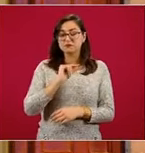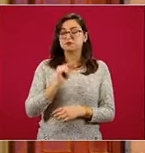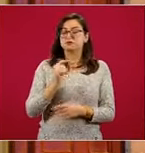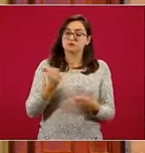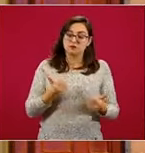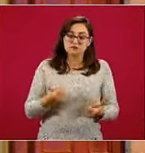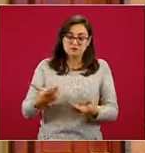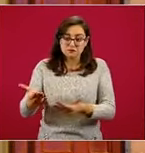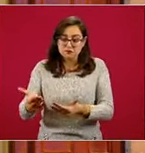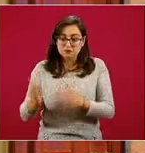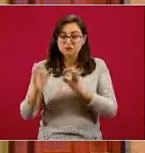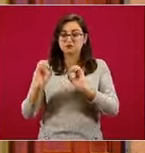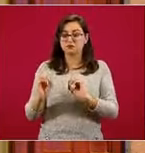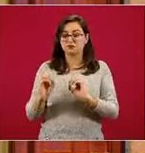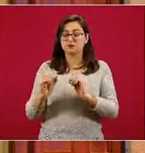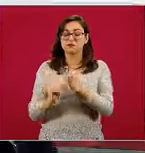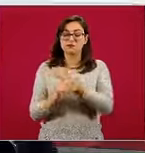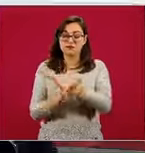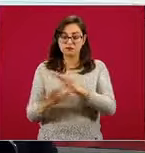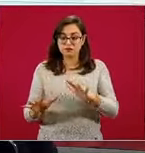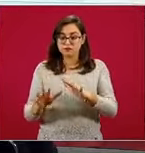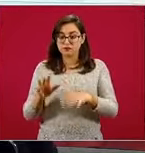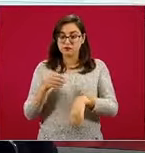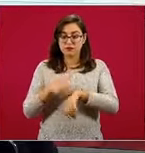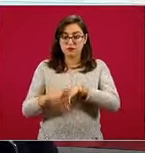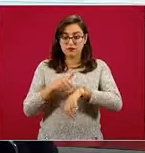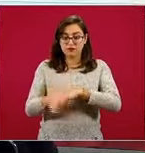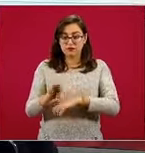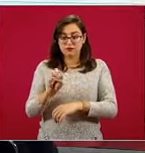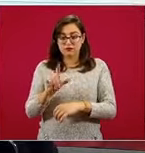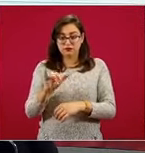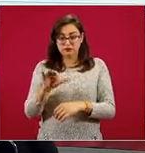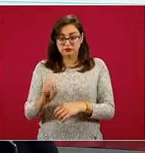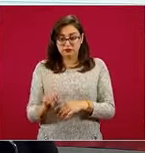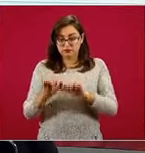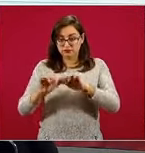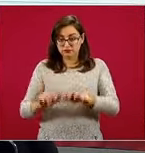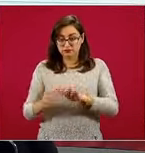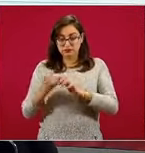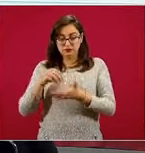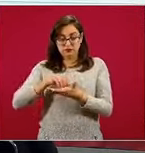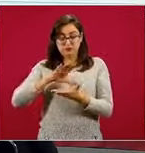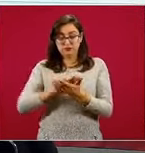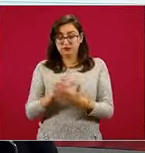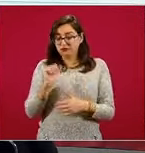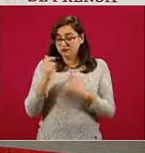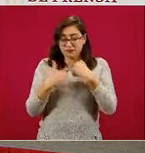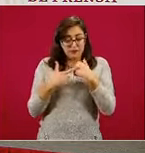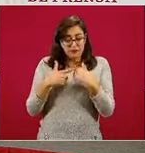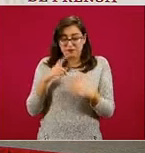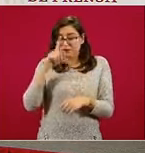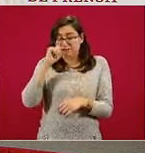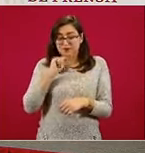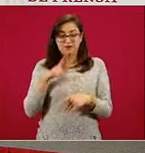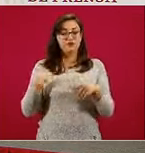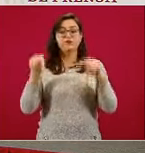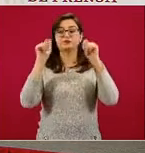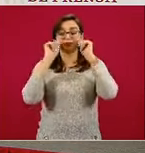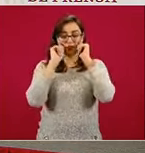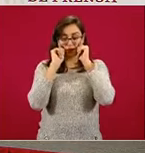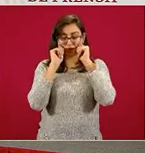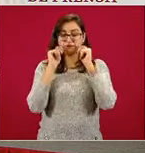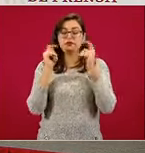o en la captura del folio del caso o del proceso de laboratorio, a lo mejor esta muestra puede finalmente sí